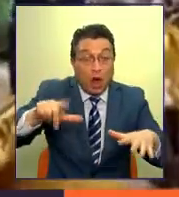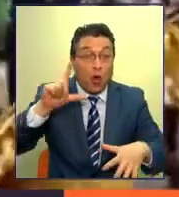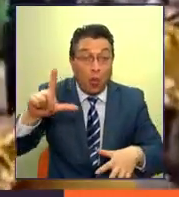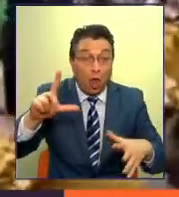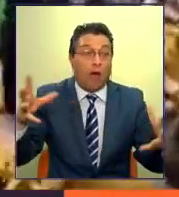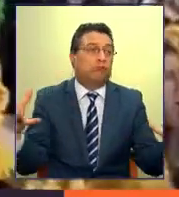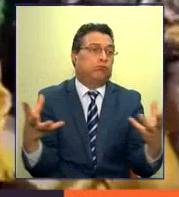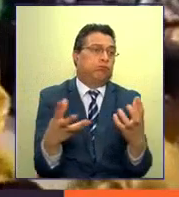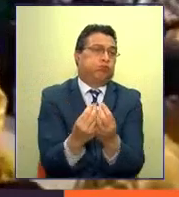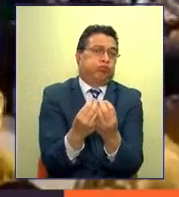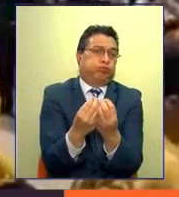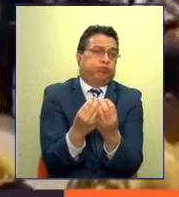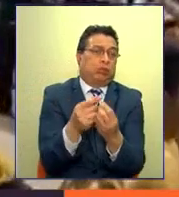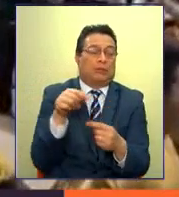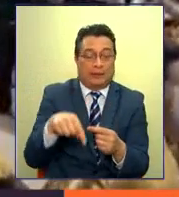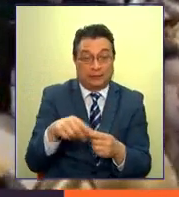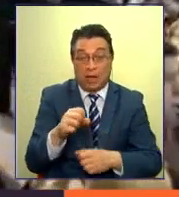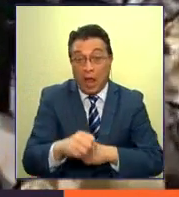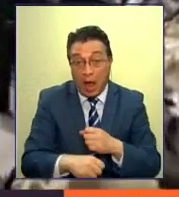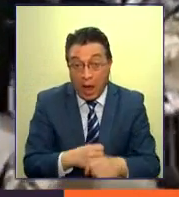color. Pero este año...